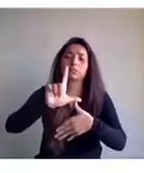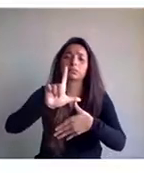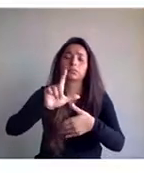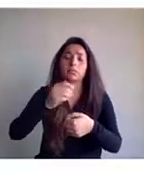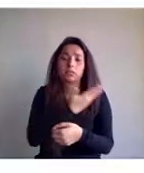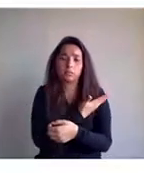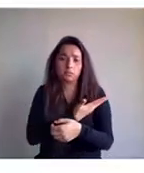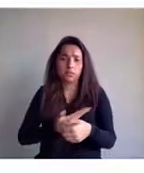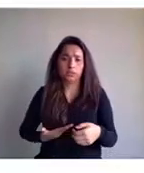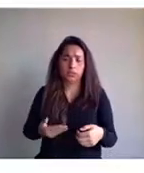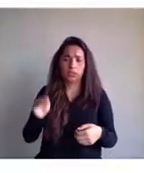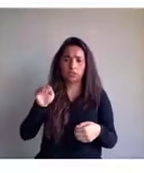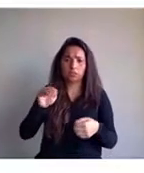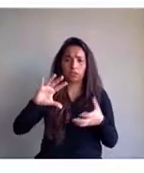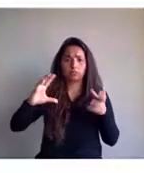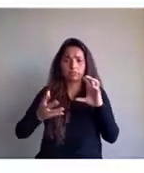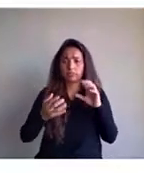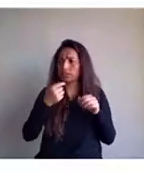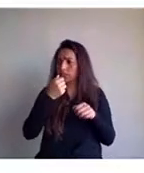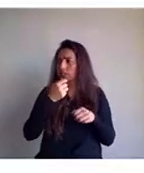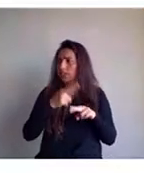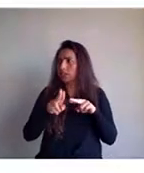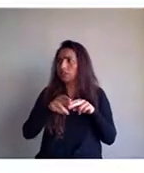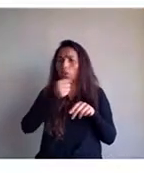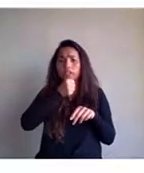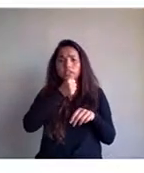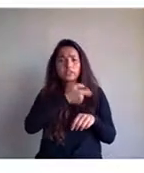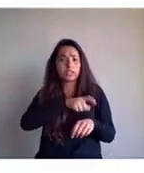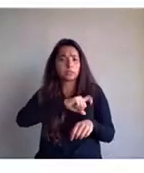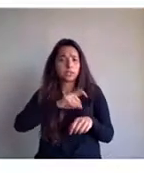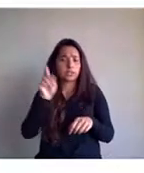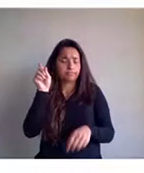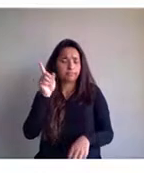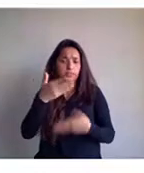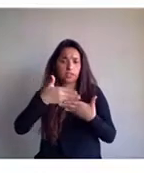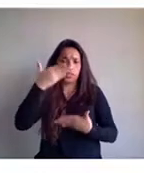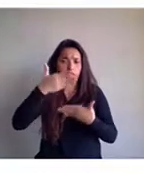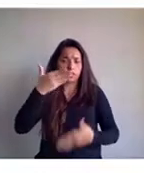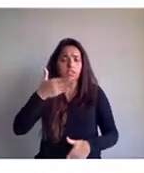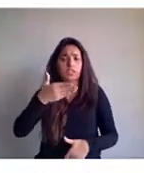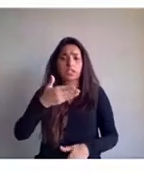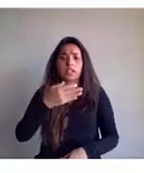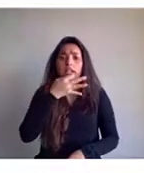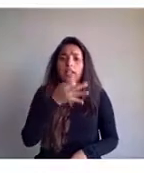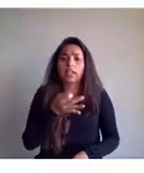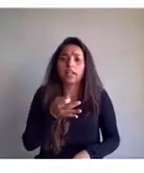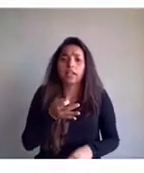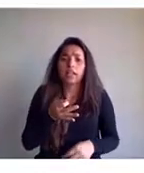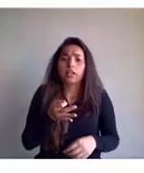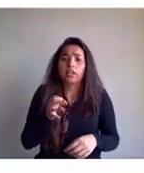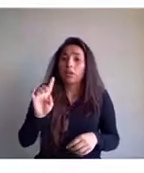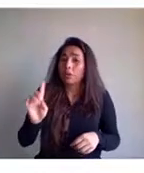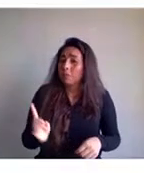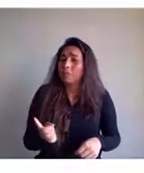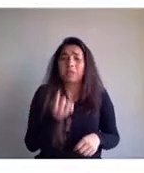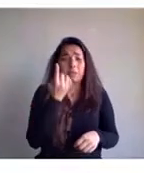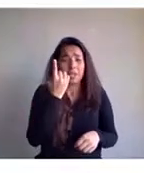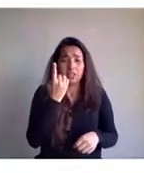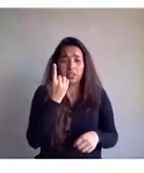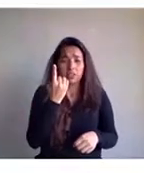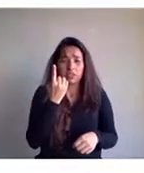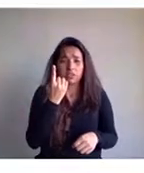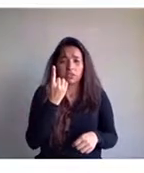hacer una entrevista en un periódico español durante el fin de semana que la recesión va a golpear en primer lugar américa latina